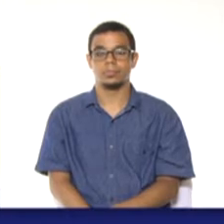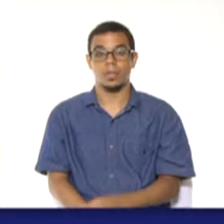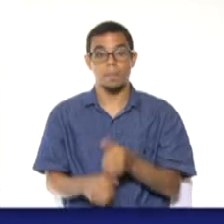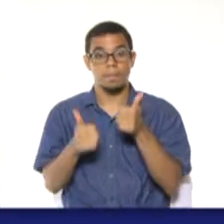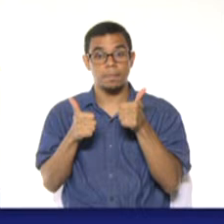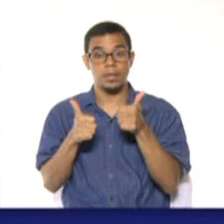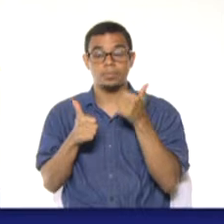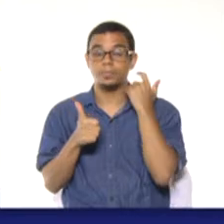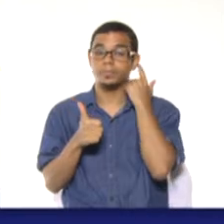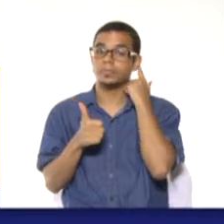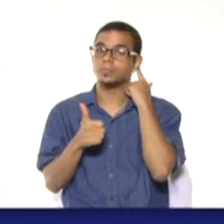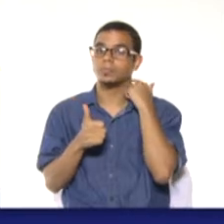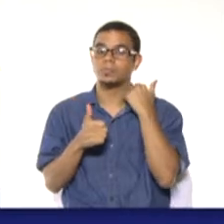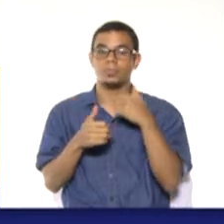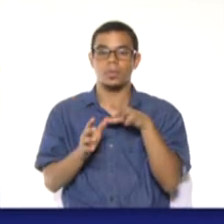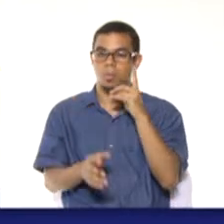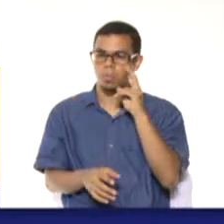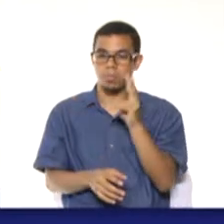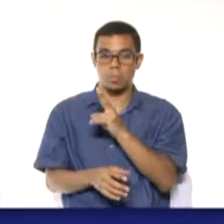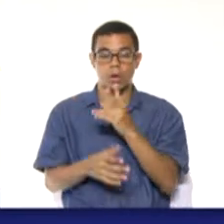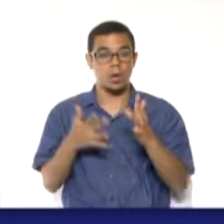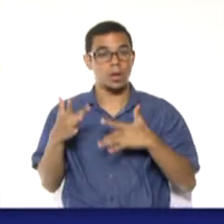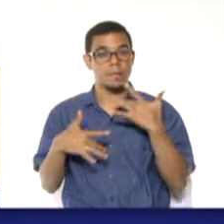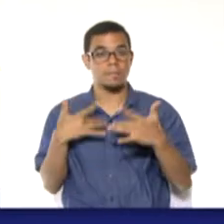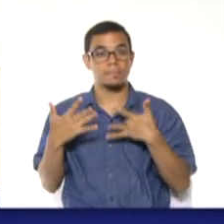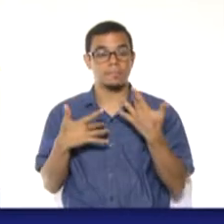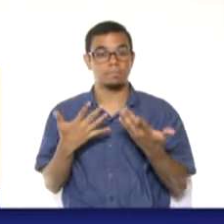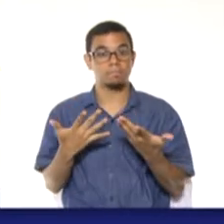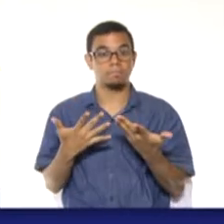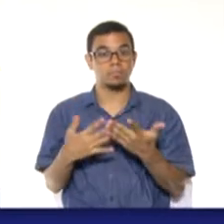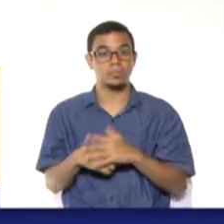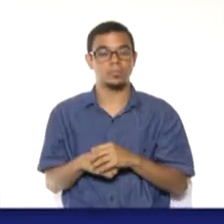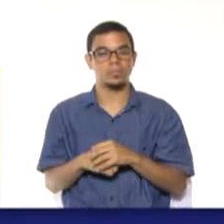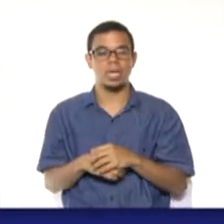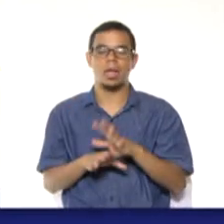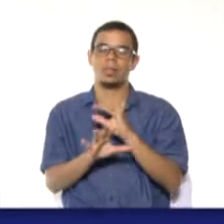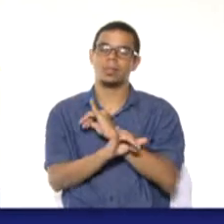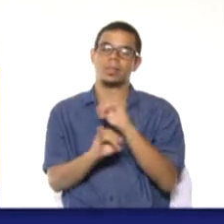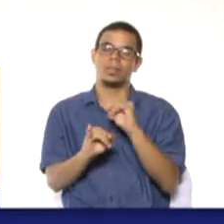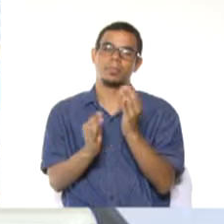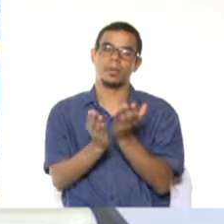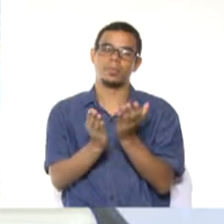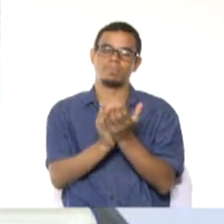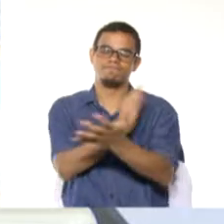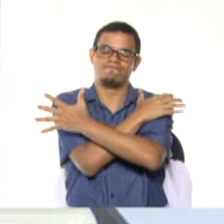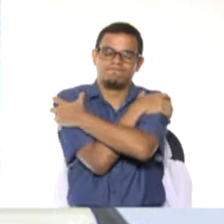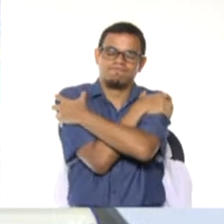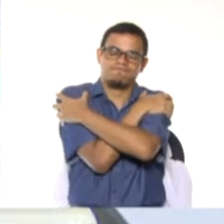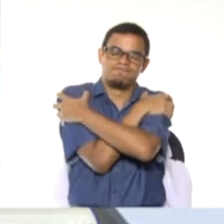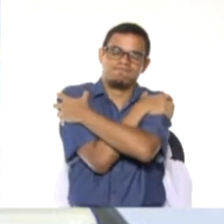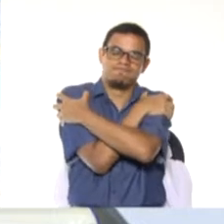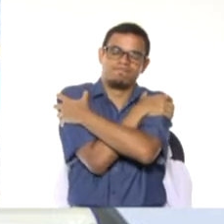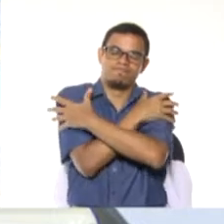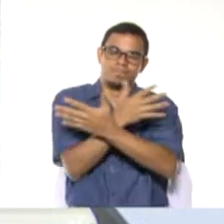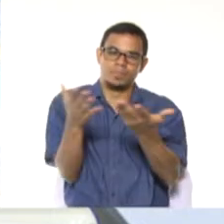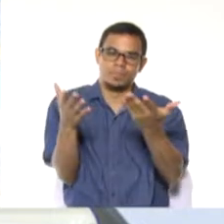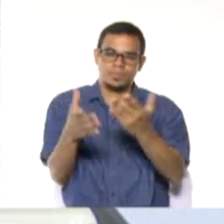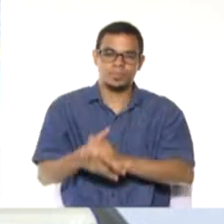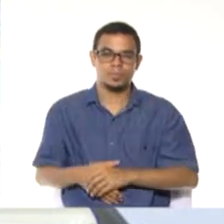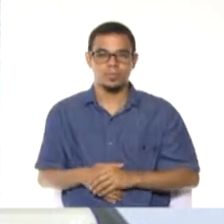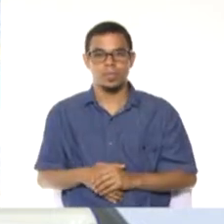Muy bien, viendo y observando las actividades en la pantalla, entonces me despido, ¿verdad?, con un fuerte abrazo, estudiantes,